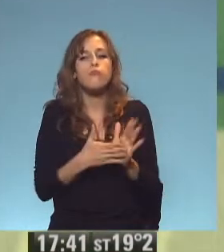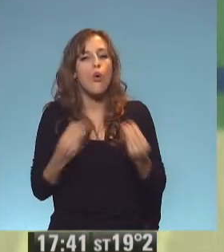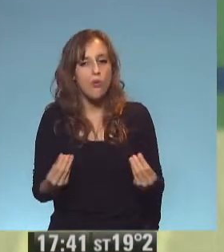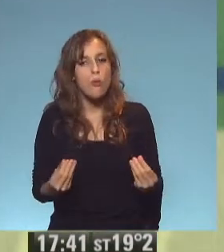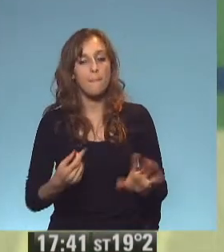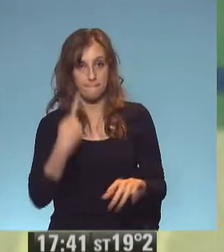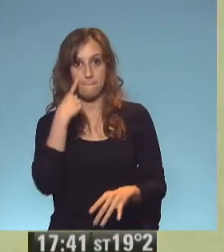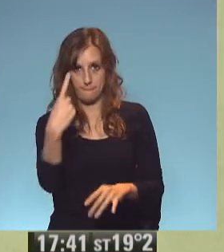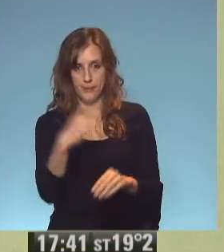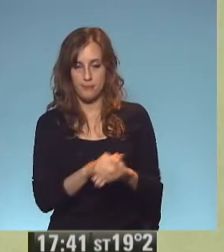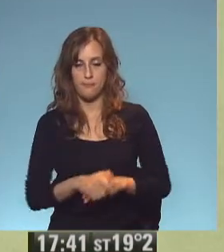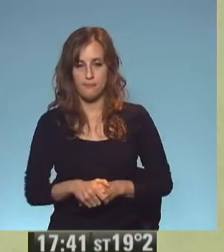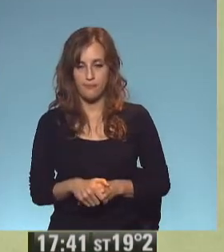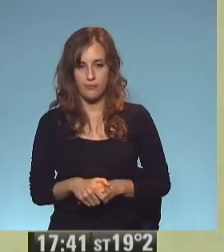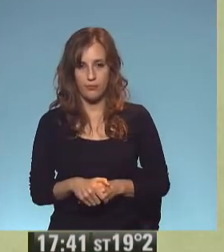Observando.